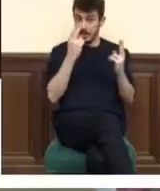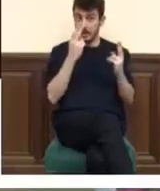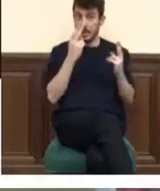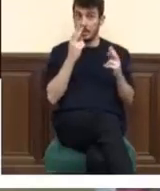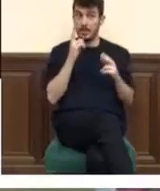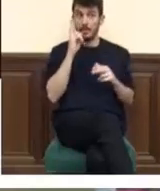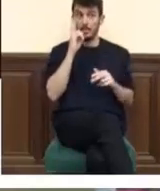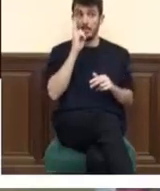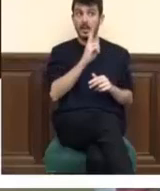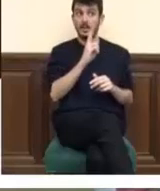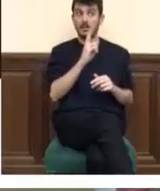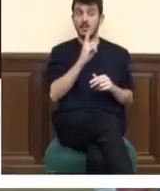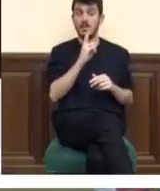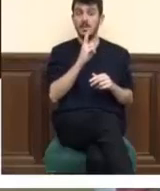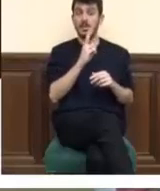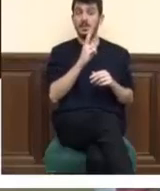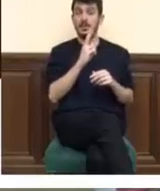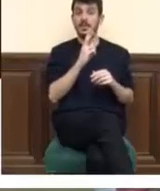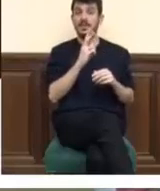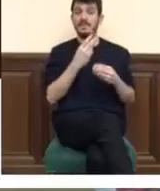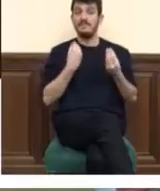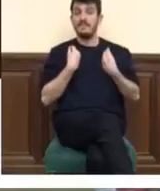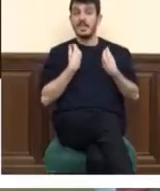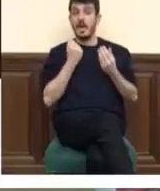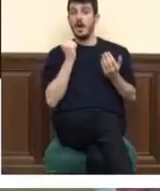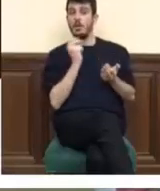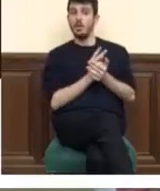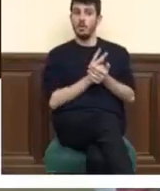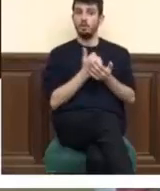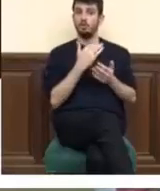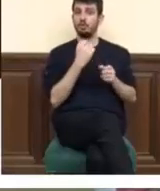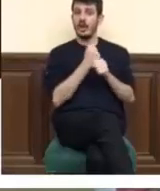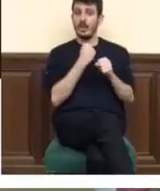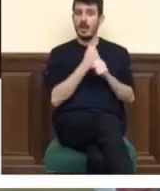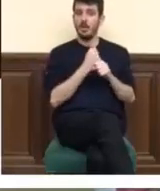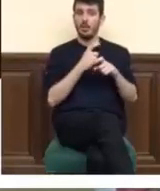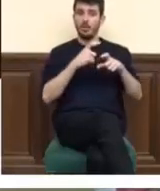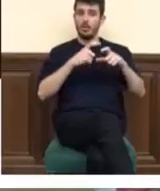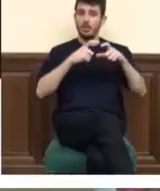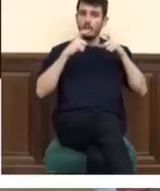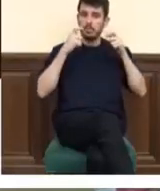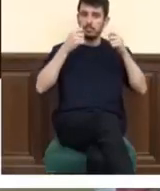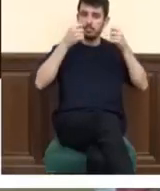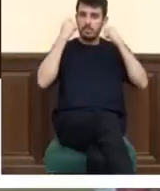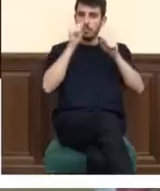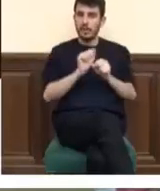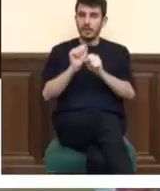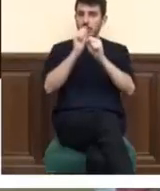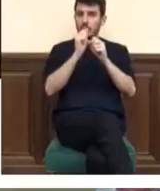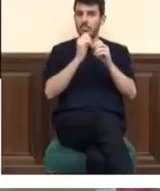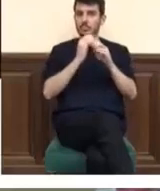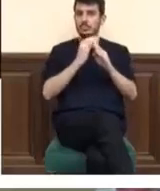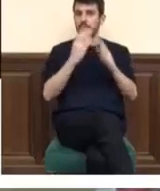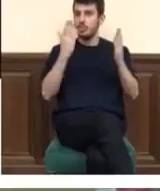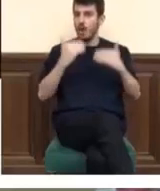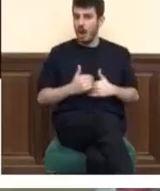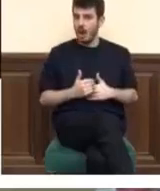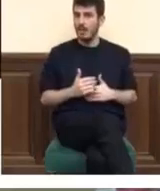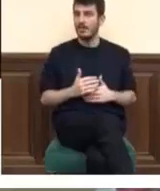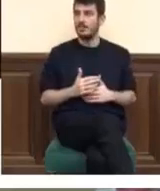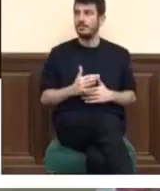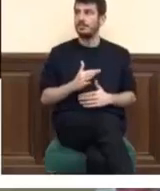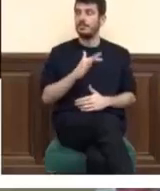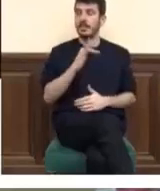se juegan la vida realizando sus tareas sin los medios necesarios, que esté ingresada en un